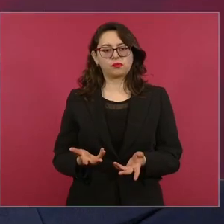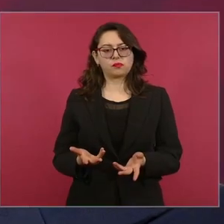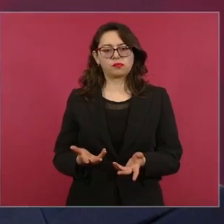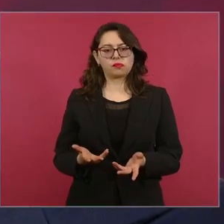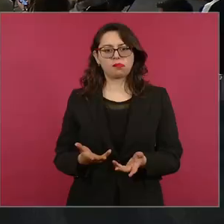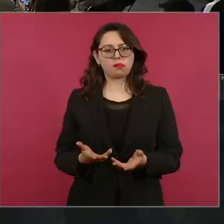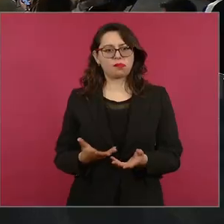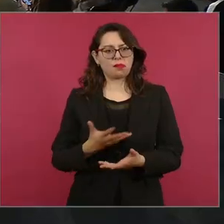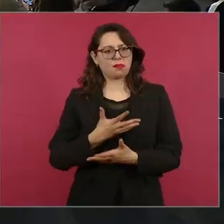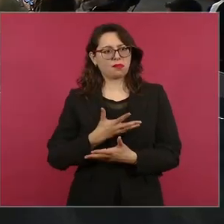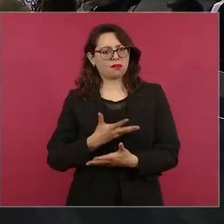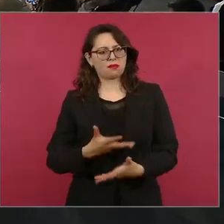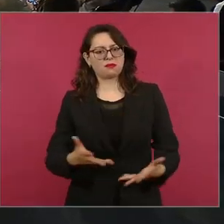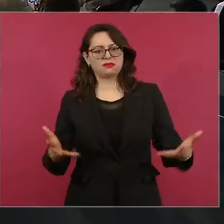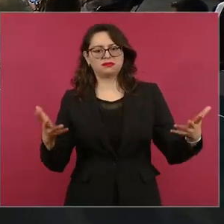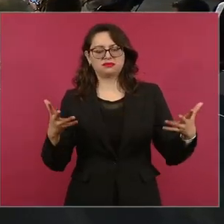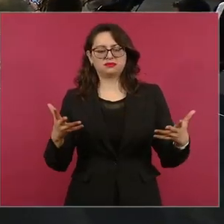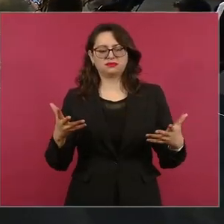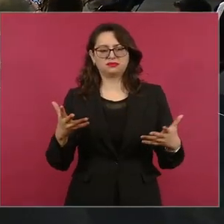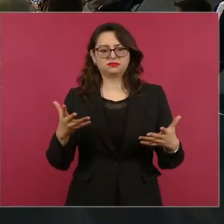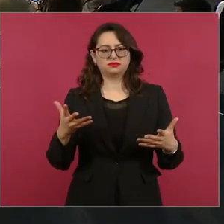medía